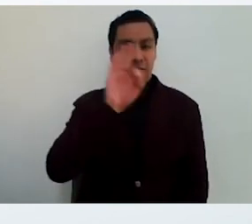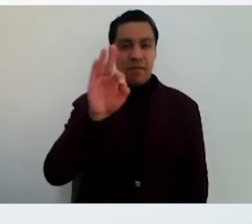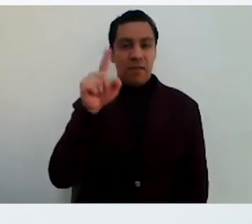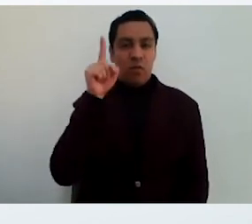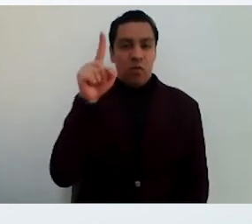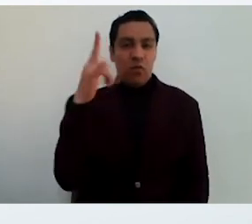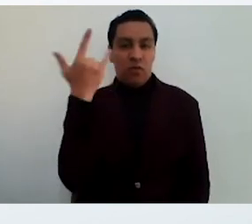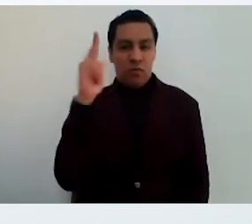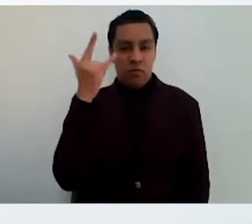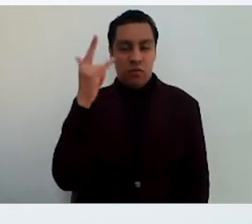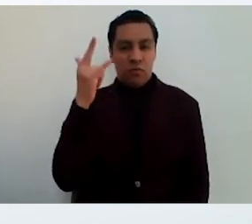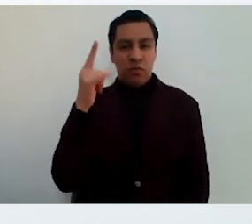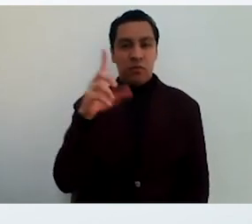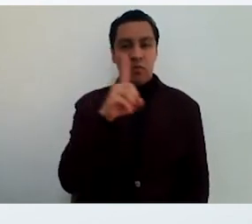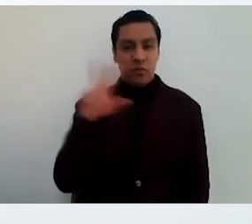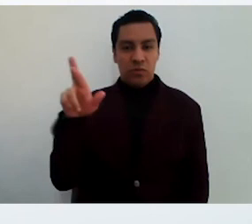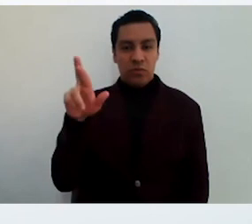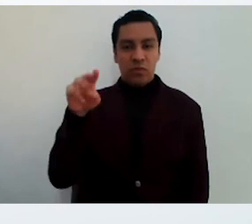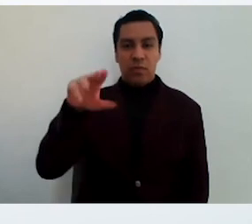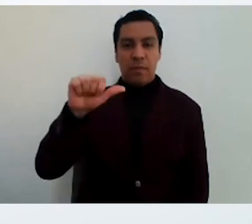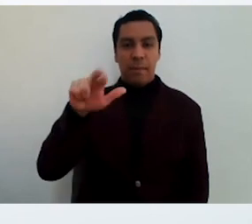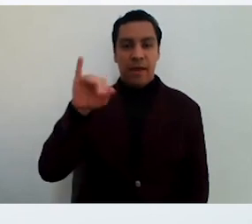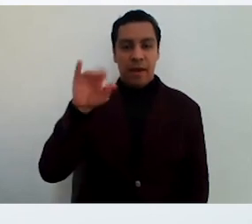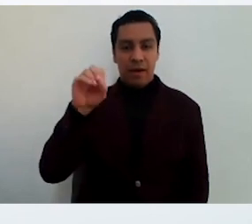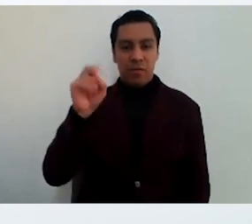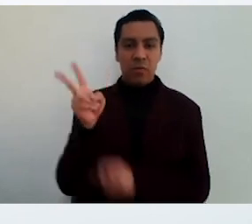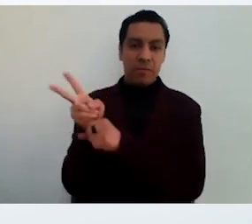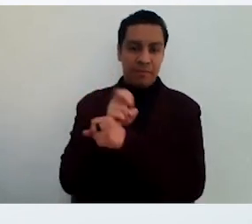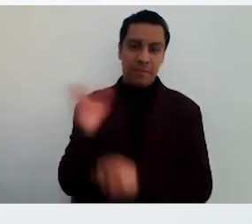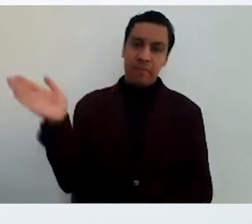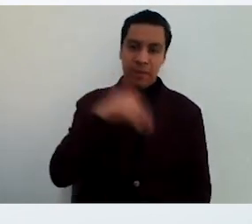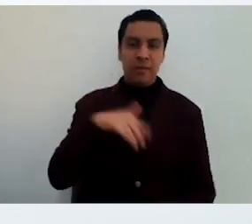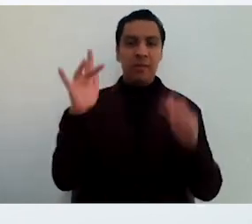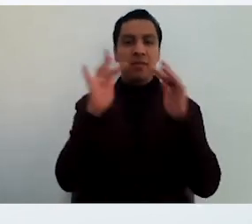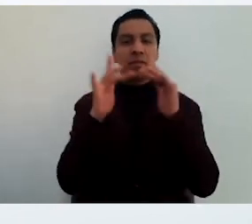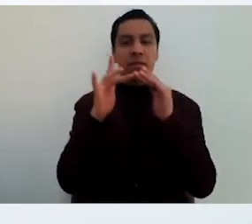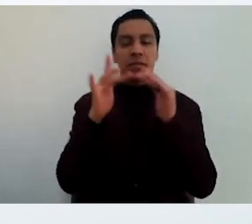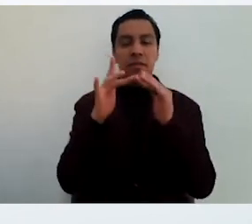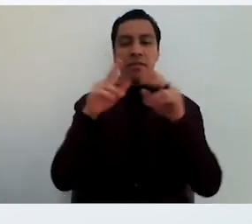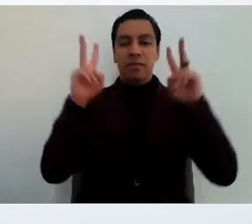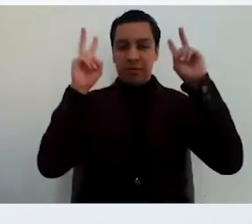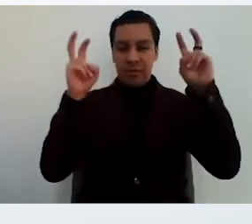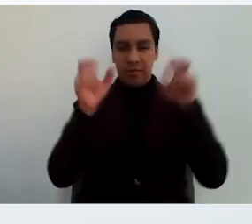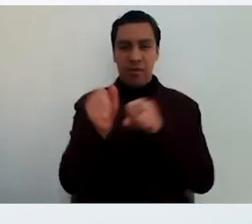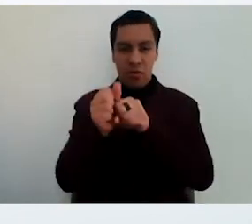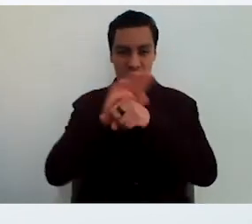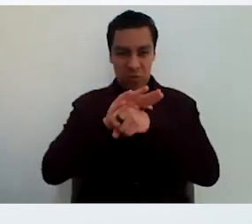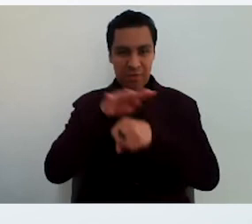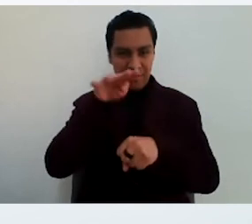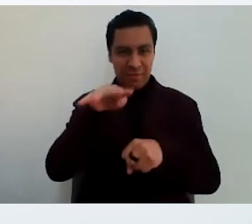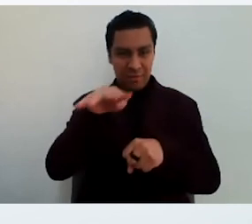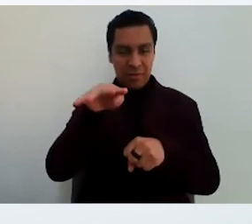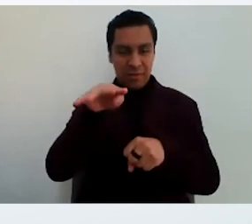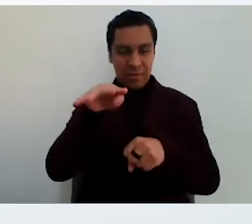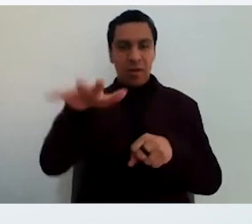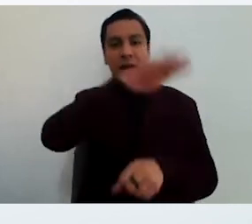conferencia que impartirá el doctor Mario Luis Fuentes, exactamente sobre este tema, el COVID-19 y el